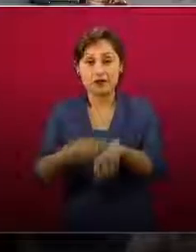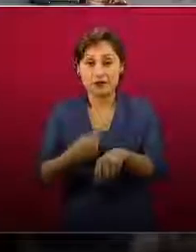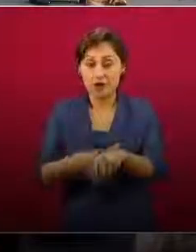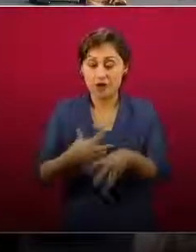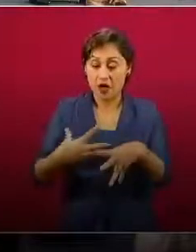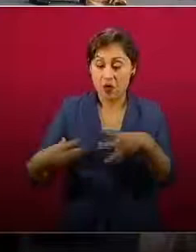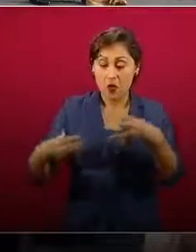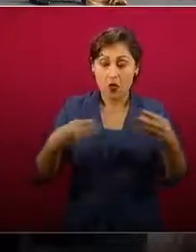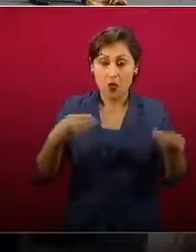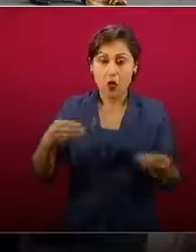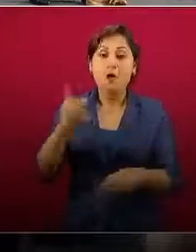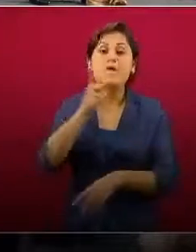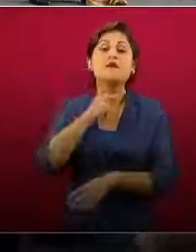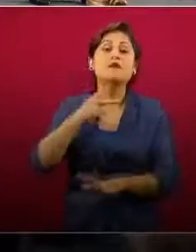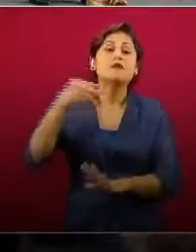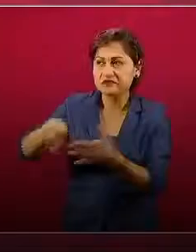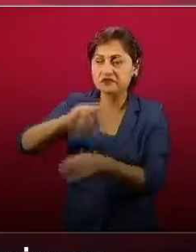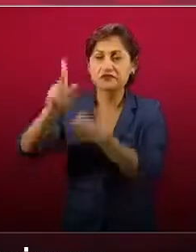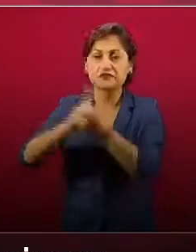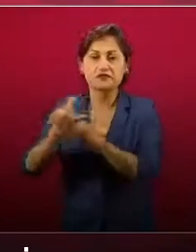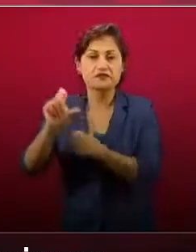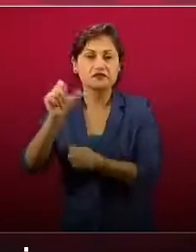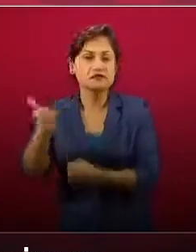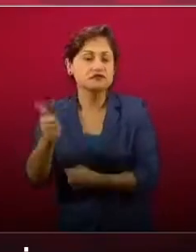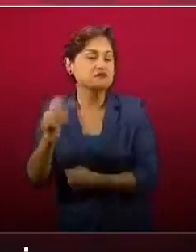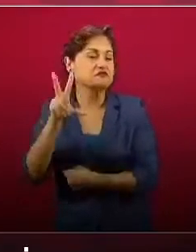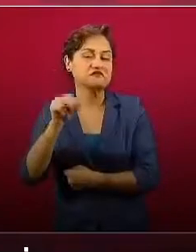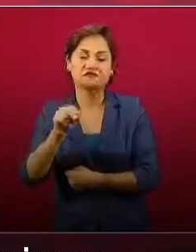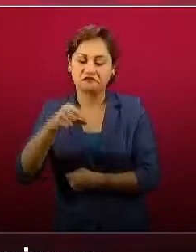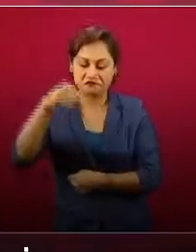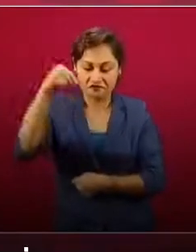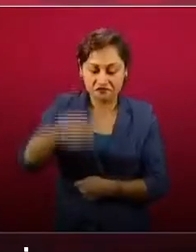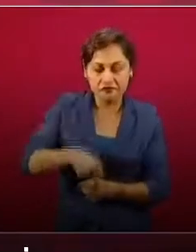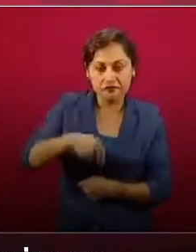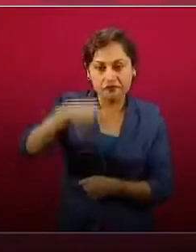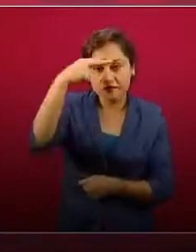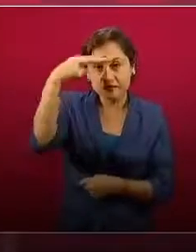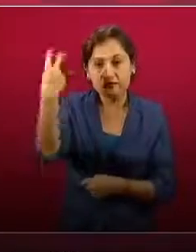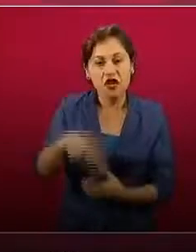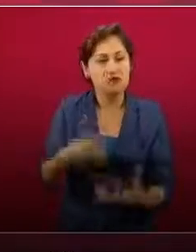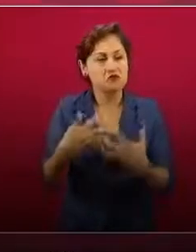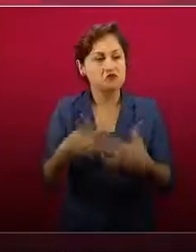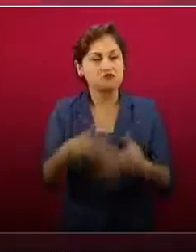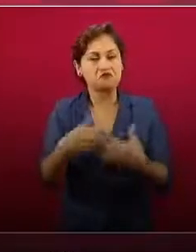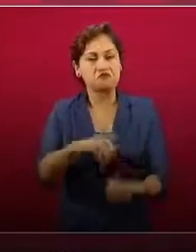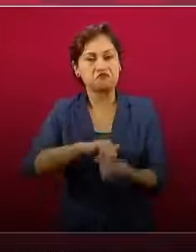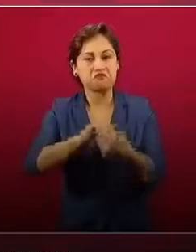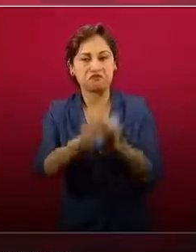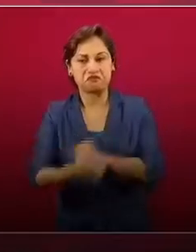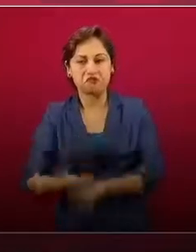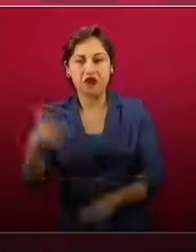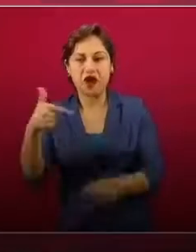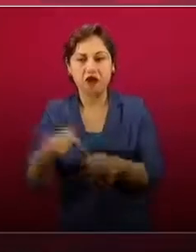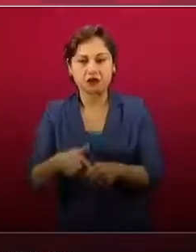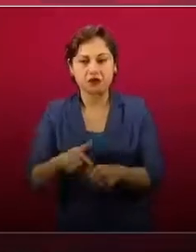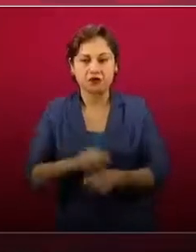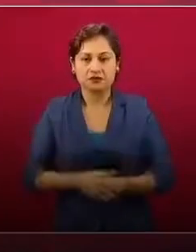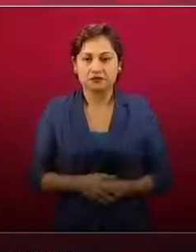la caída del precio dijimos no vamos a procesar todo lo que consumimos y lo que consumimos